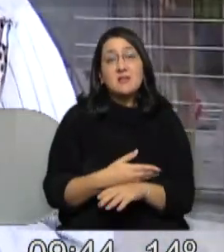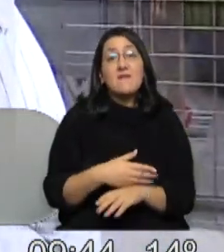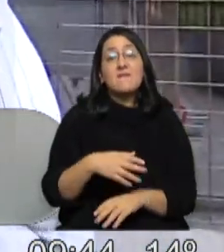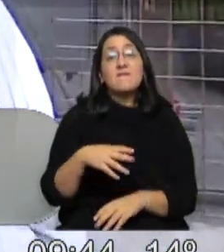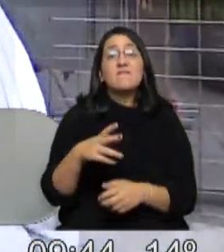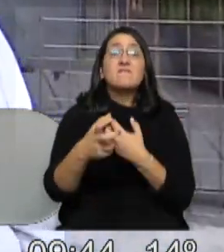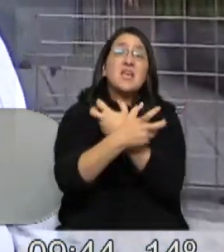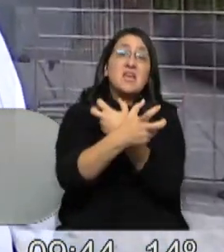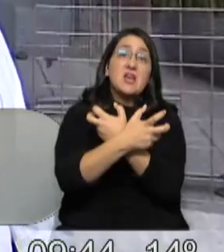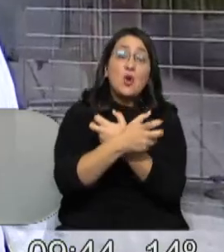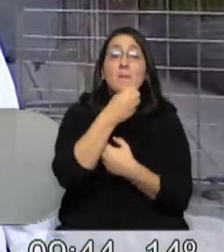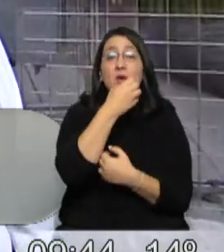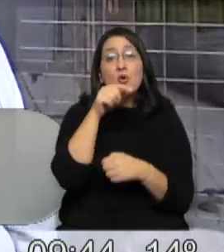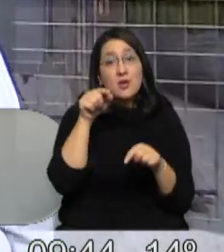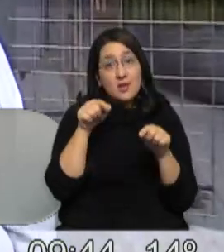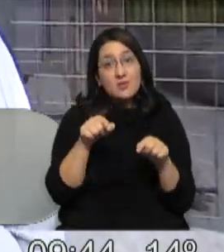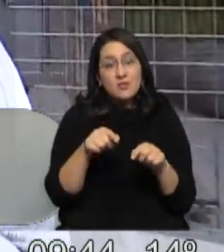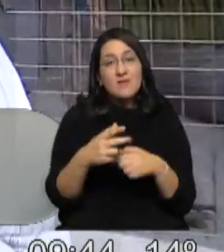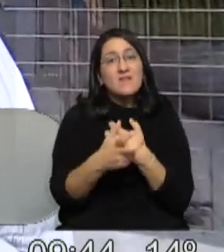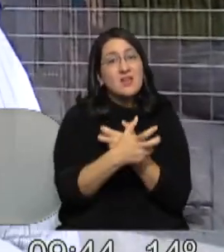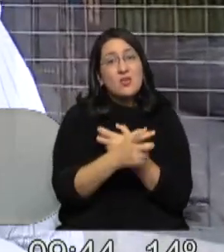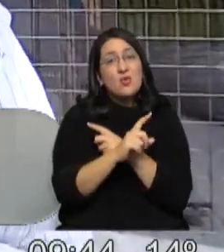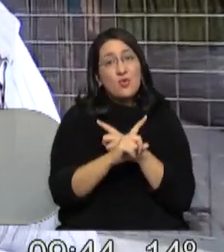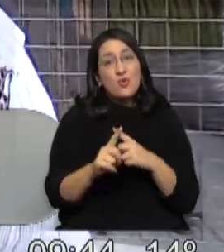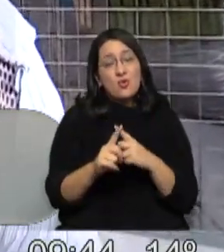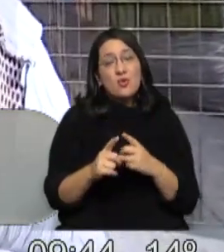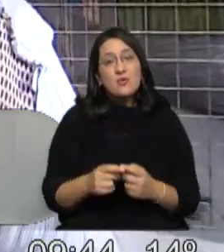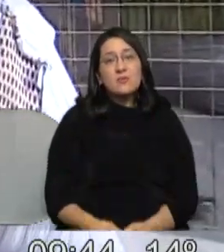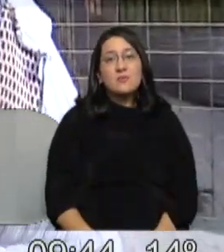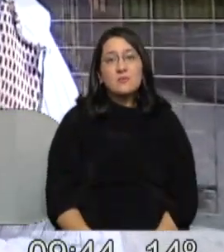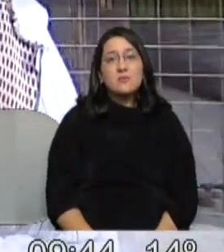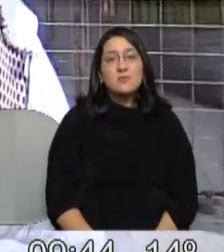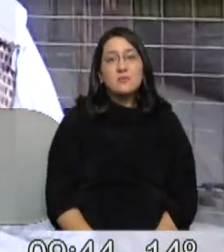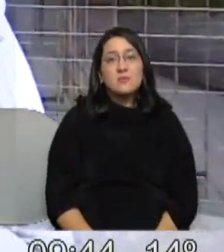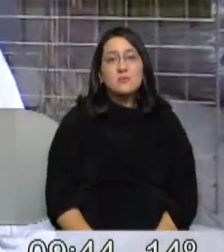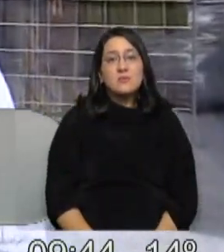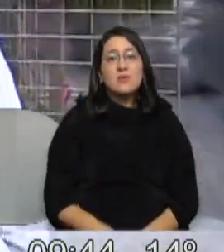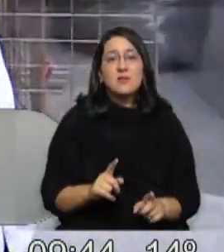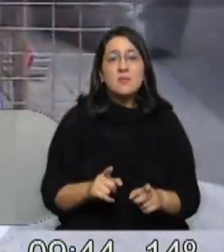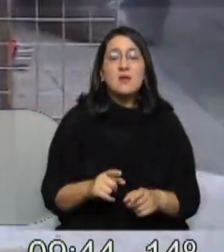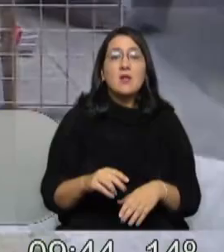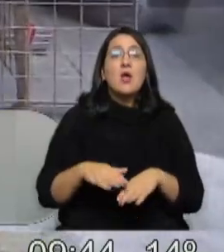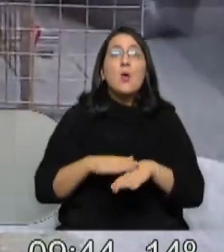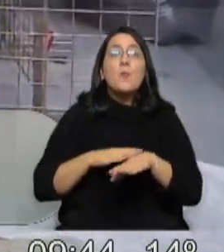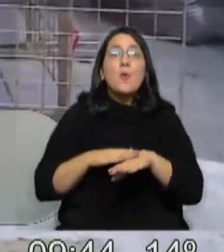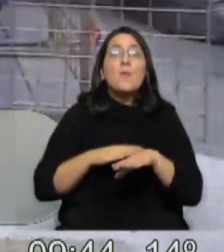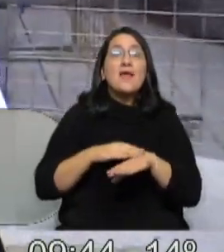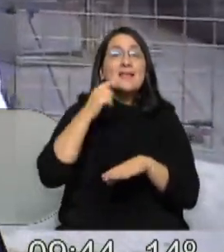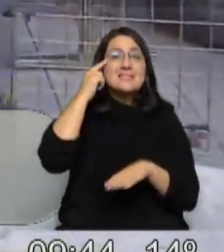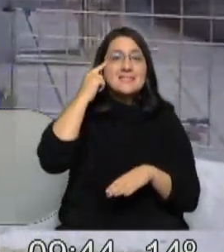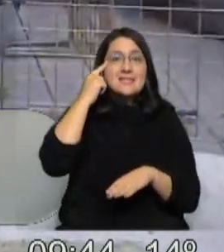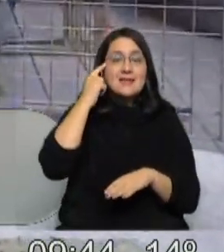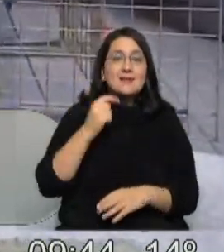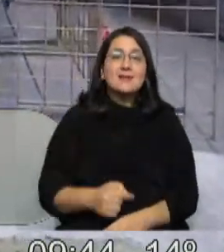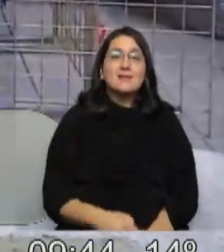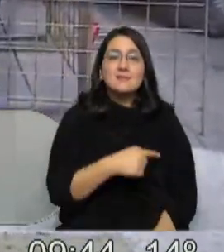bien la gente compra. Claro, no el veneno, vecina, tiene razón, estamos envenenando todo. La pomada china, la grande, ¿qué tal? Pomada china, ¿ves la pomada china?